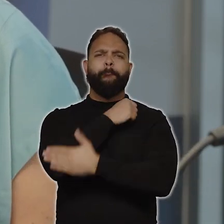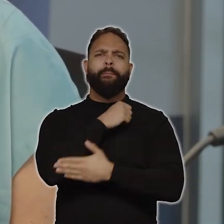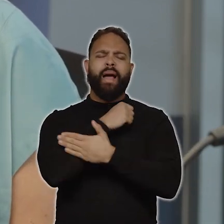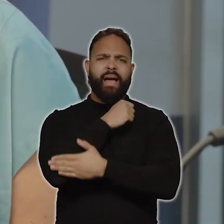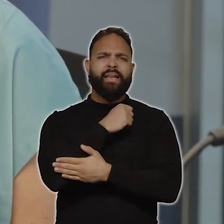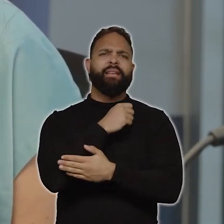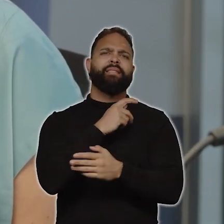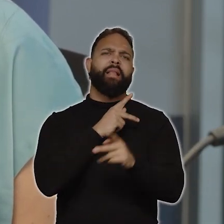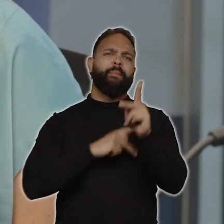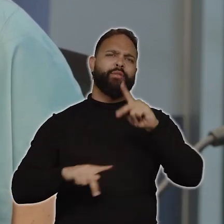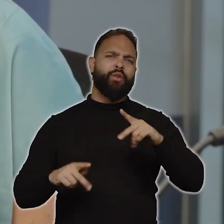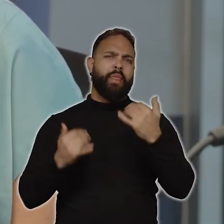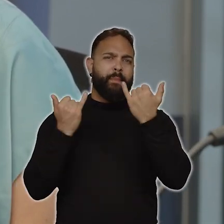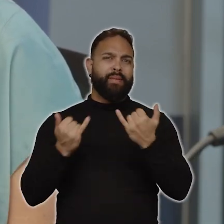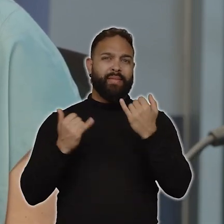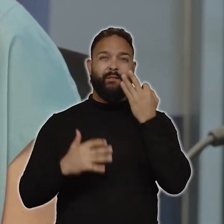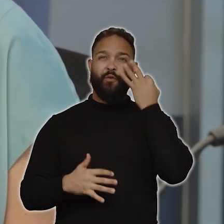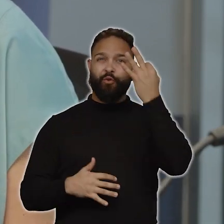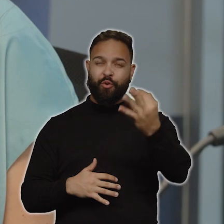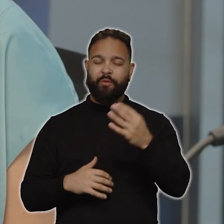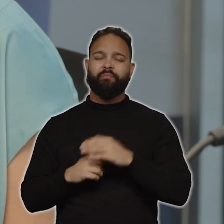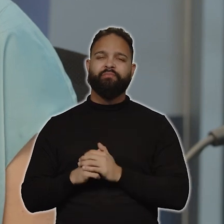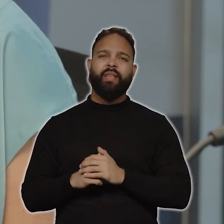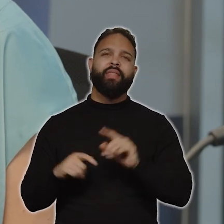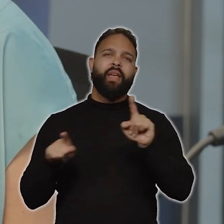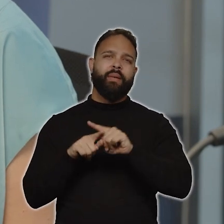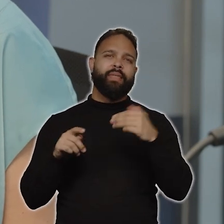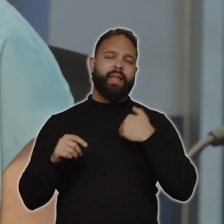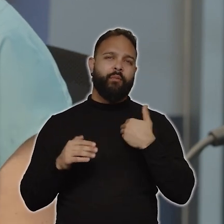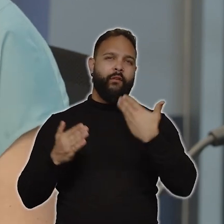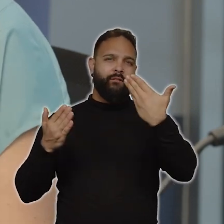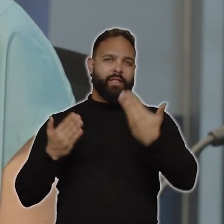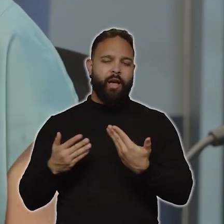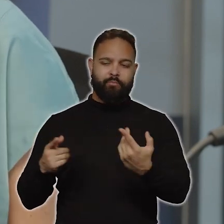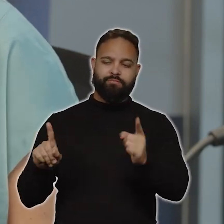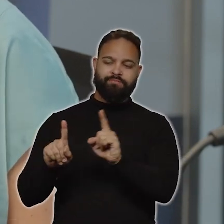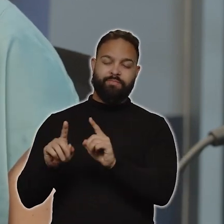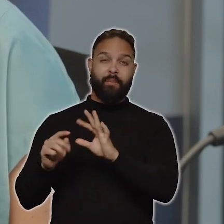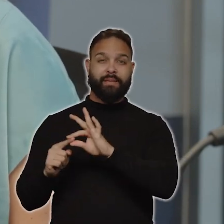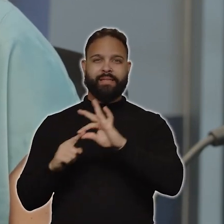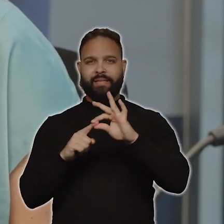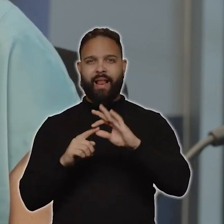del presente y del futuro. También tendremos una invitada muy especial,